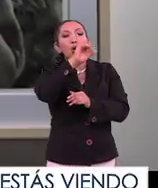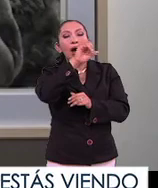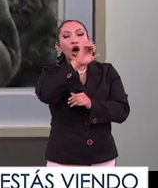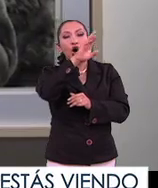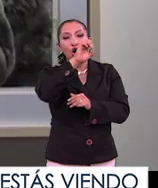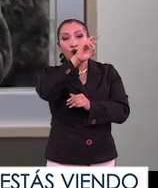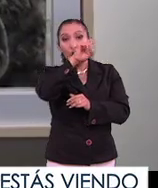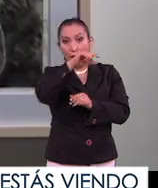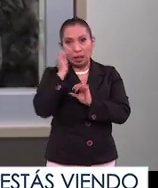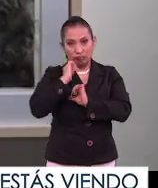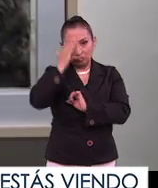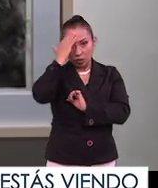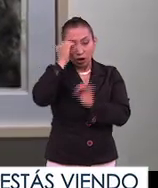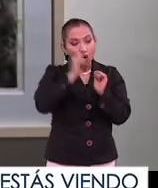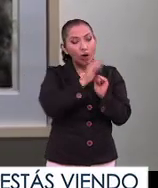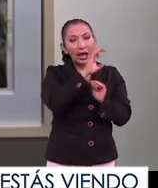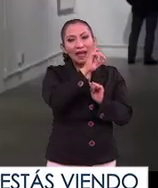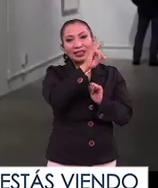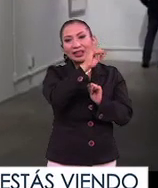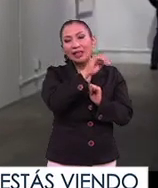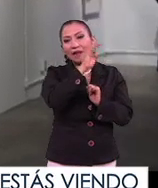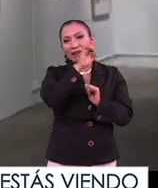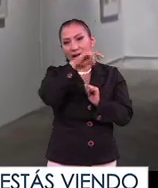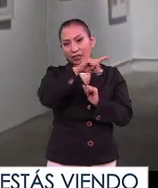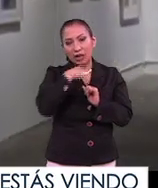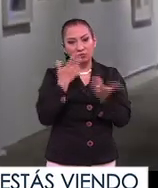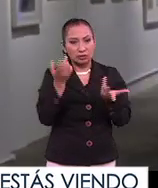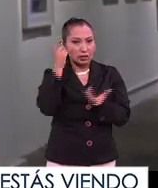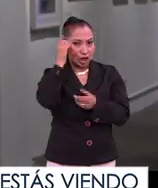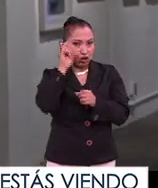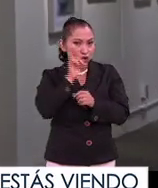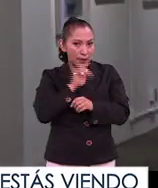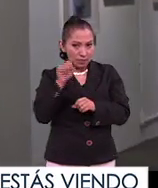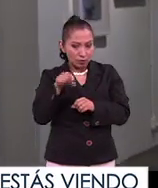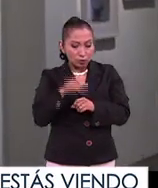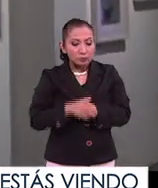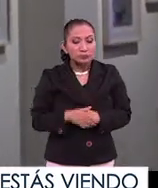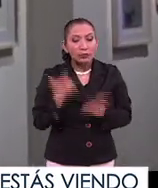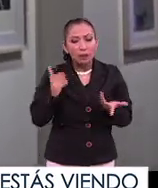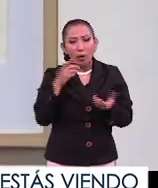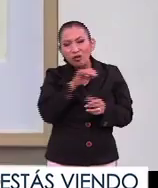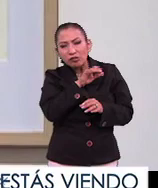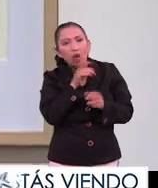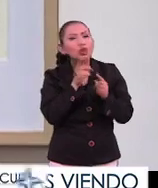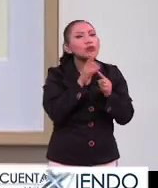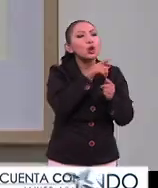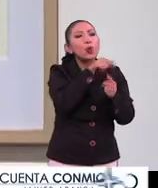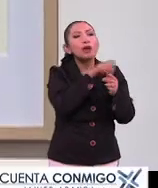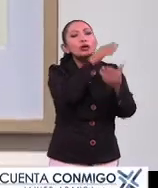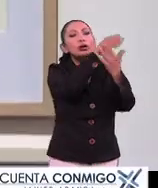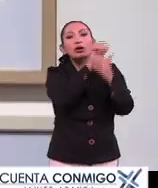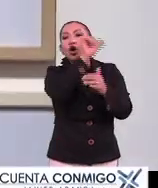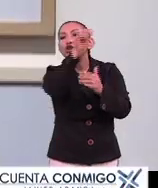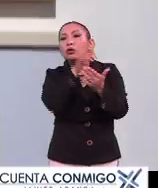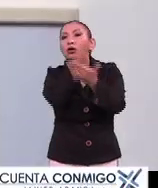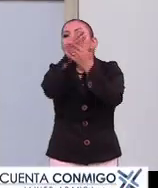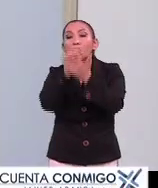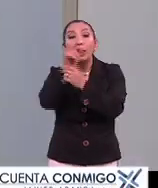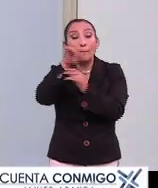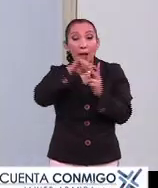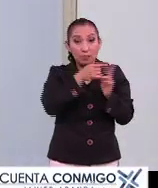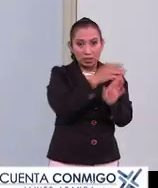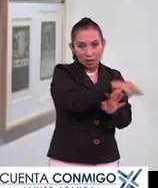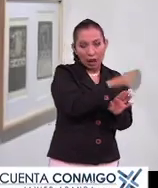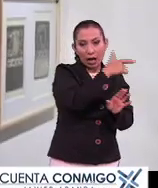Rivera encabezó, junto con Cándida Fernández, directora de Fomento. Entonces, ir siguiendo esas pistas para encontrar. Pero el